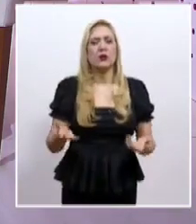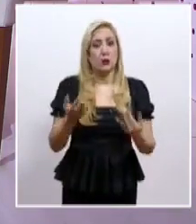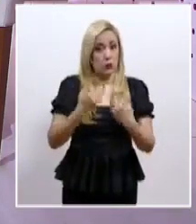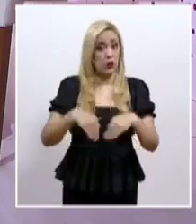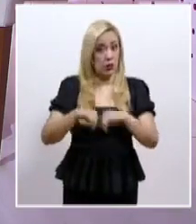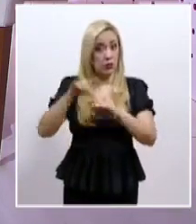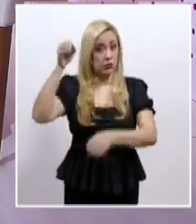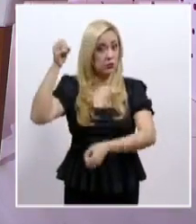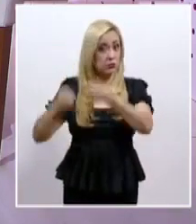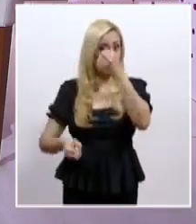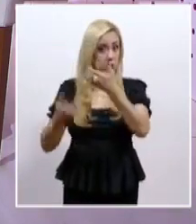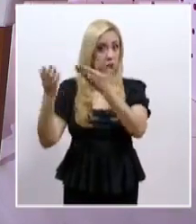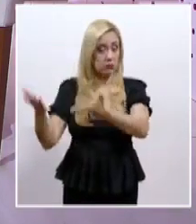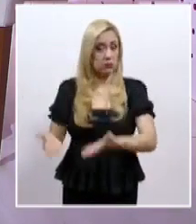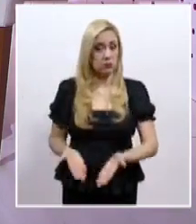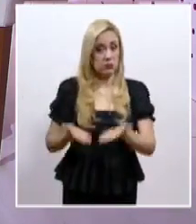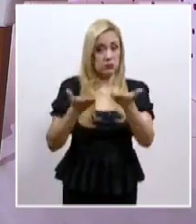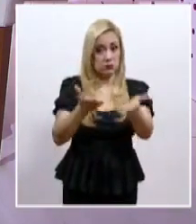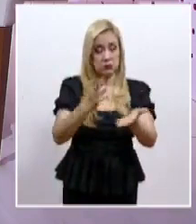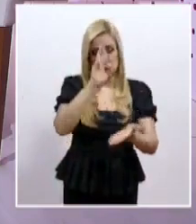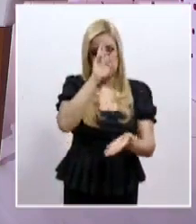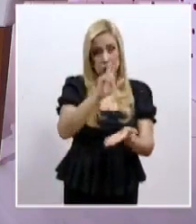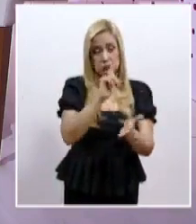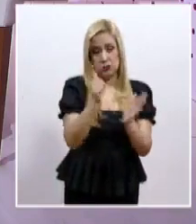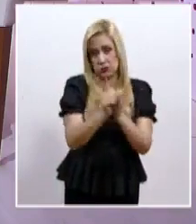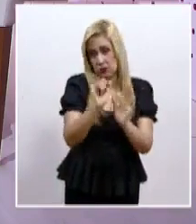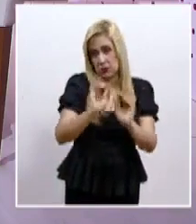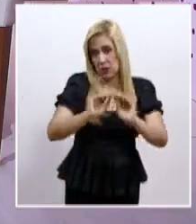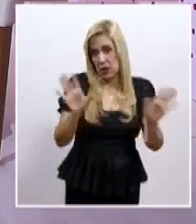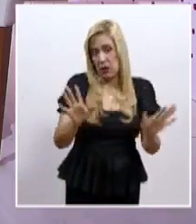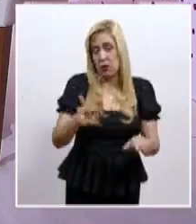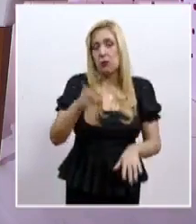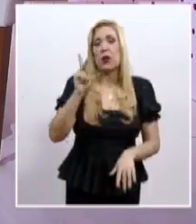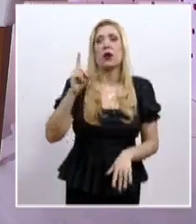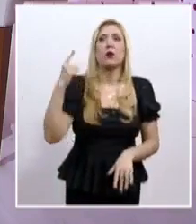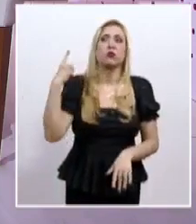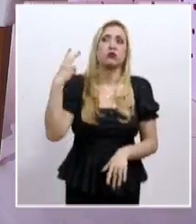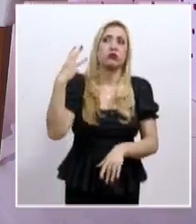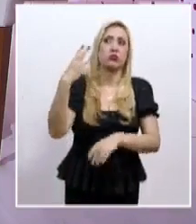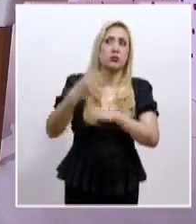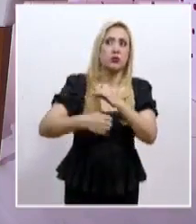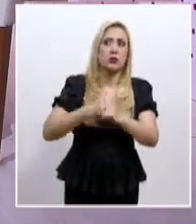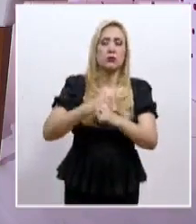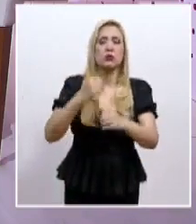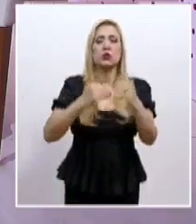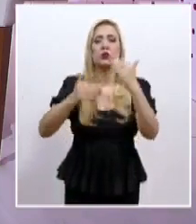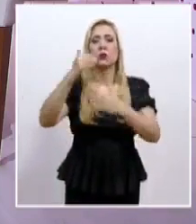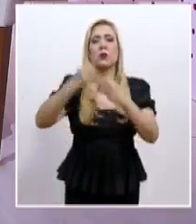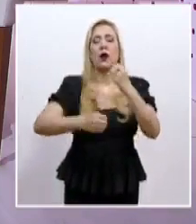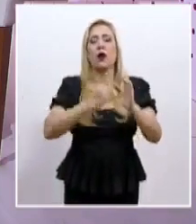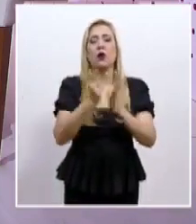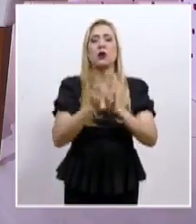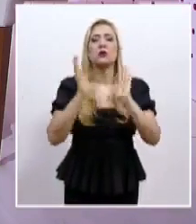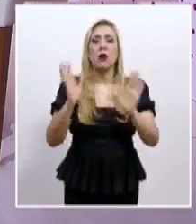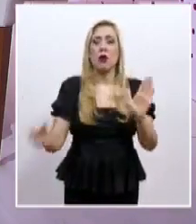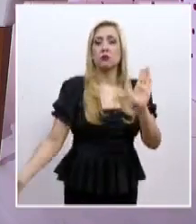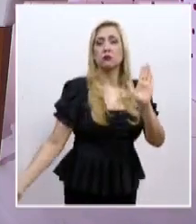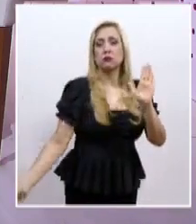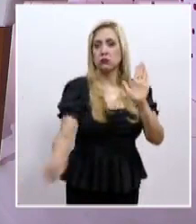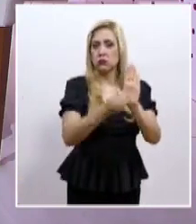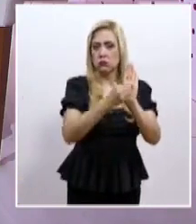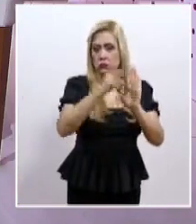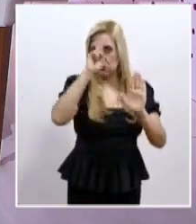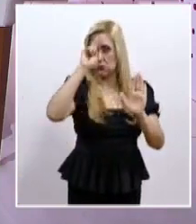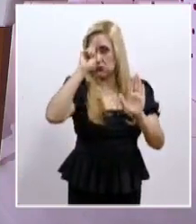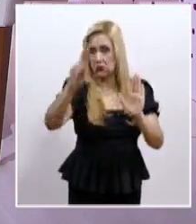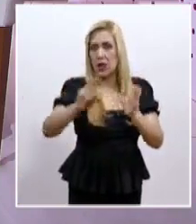en general para garantizar el Estado de Derecho previamente. No, pero también han sido importantes y en los últimos años nuestra Suprema Corte también ha judicializado los derechos sociales.